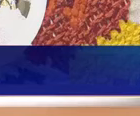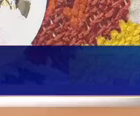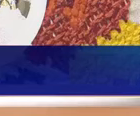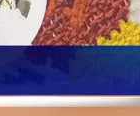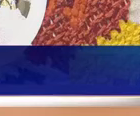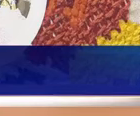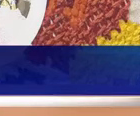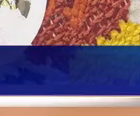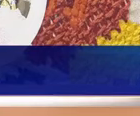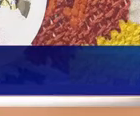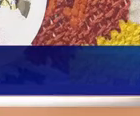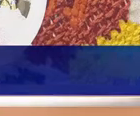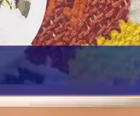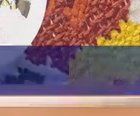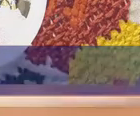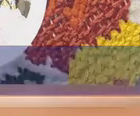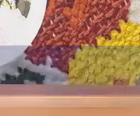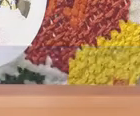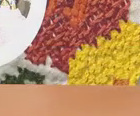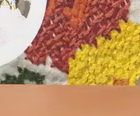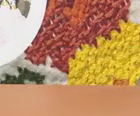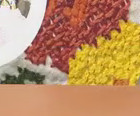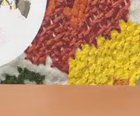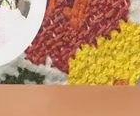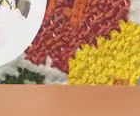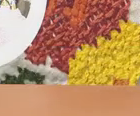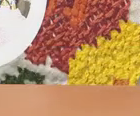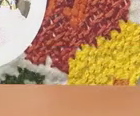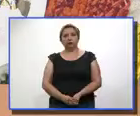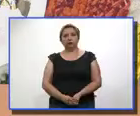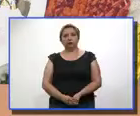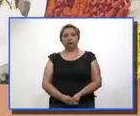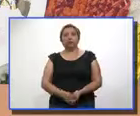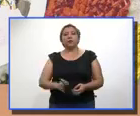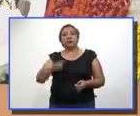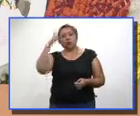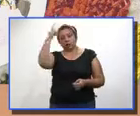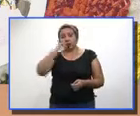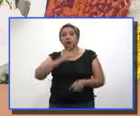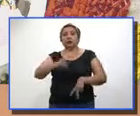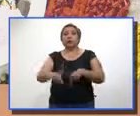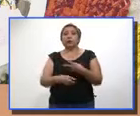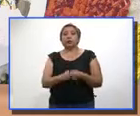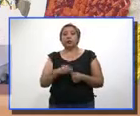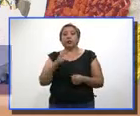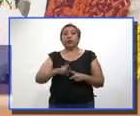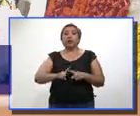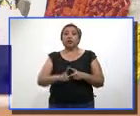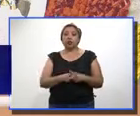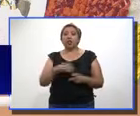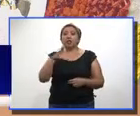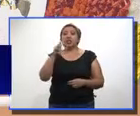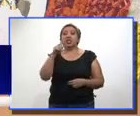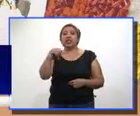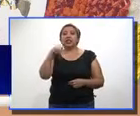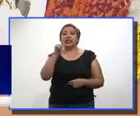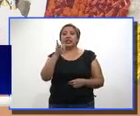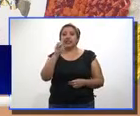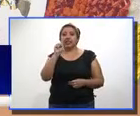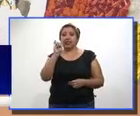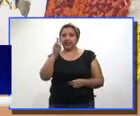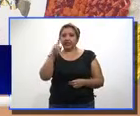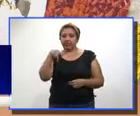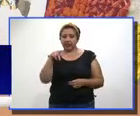940-7600. Y ahora sí nos vamos directo con las noticias. Y es que esta noche nos trasladamos a un inicio a Chaxinquín, en donde